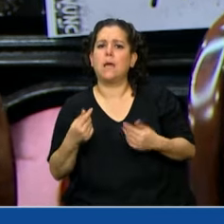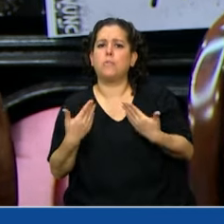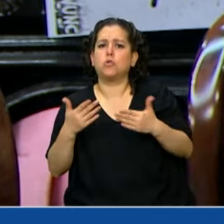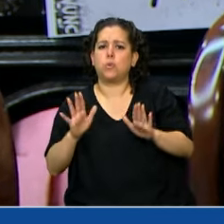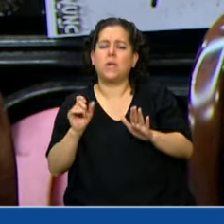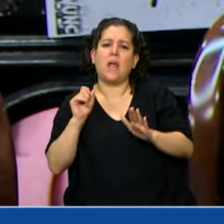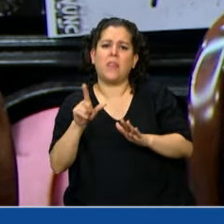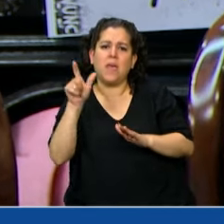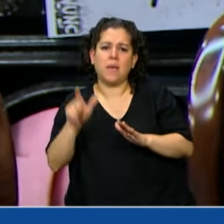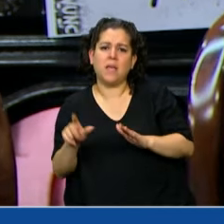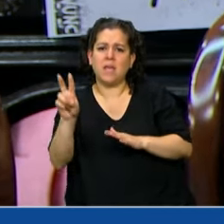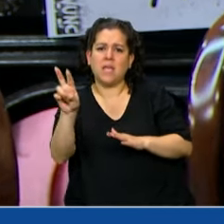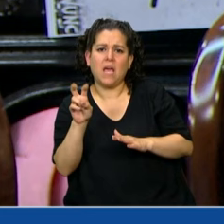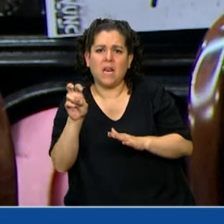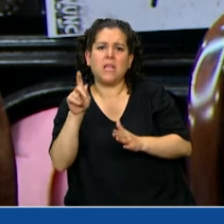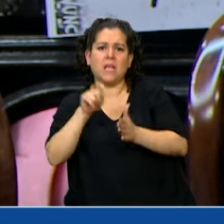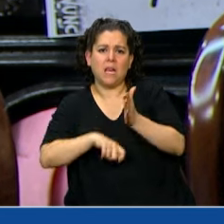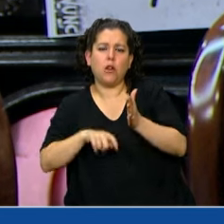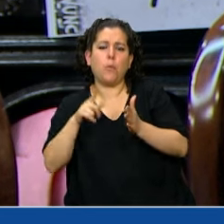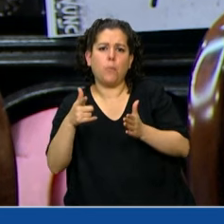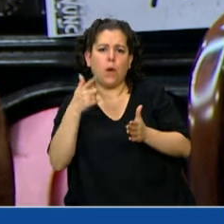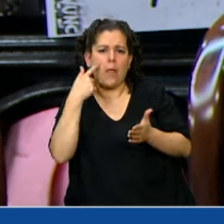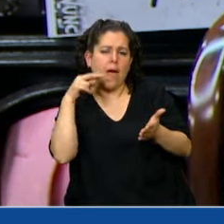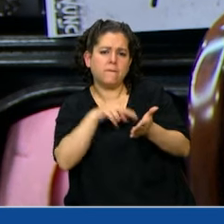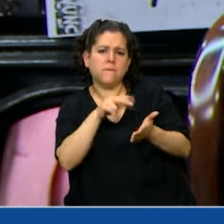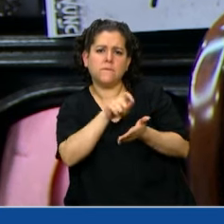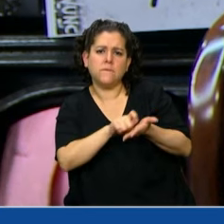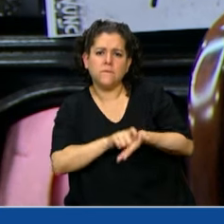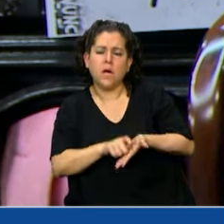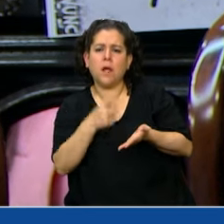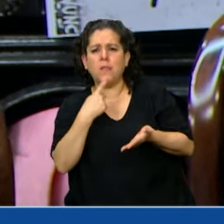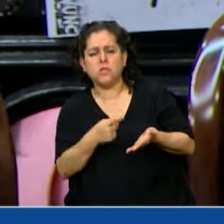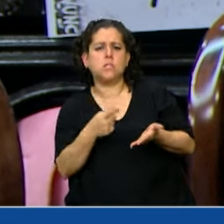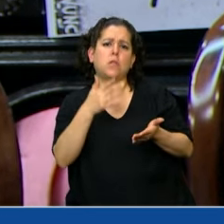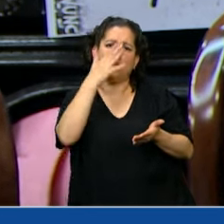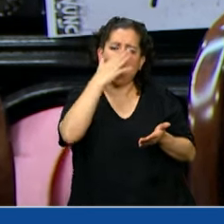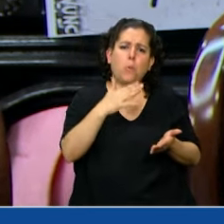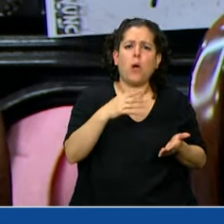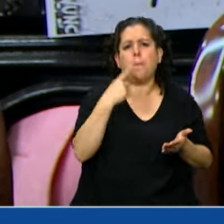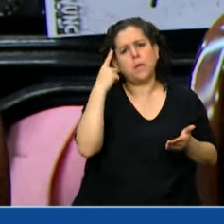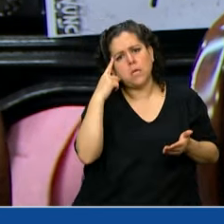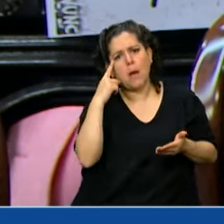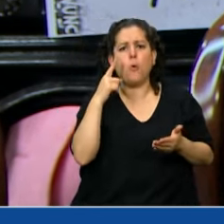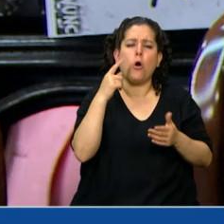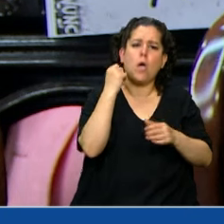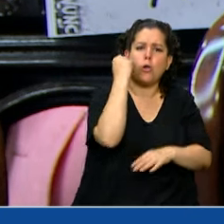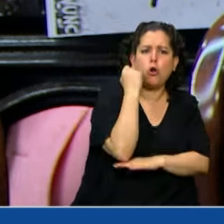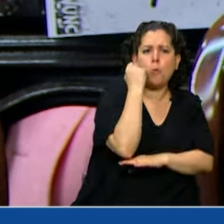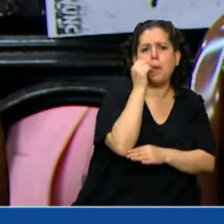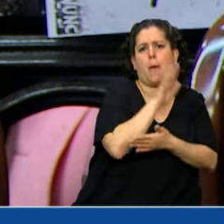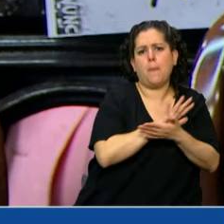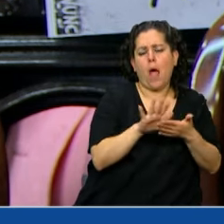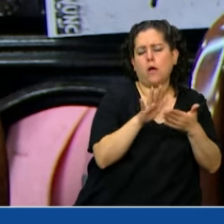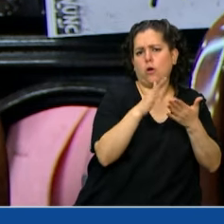el inquilino registre el contrato entonces después nos rasgamos las vestiduras y decimos que hay que tener la economía en blanco y la